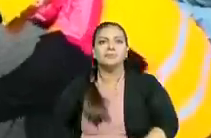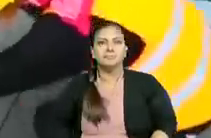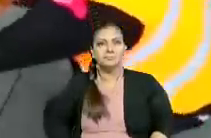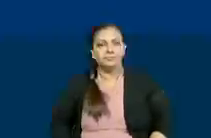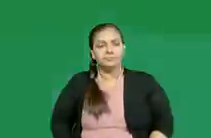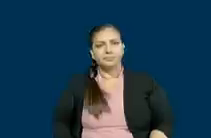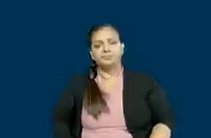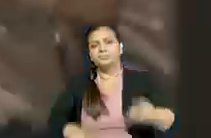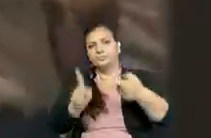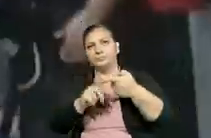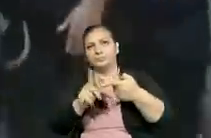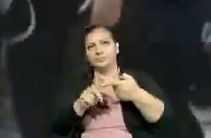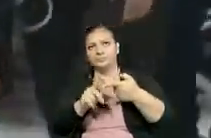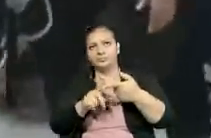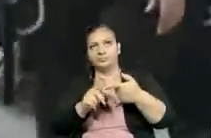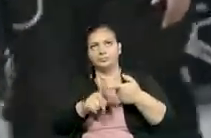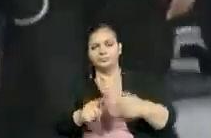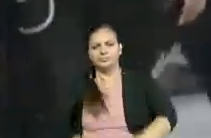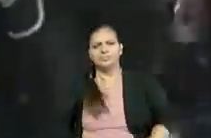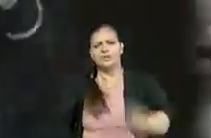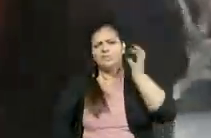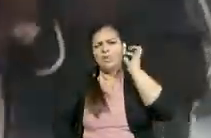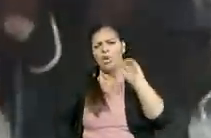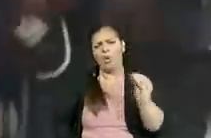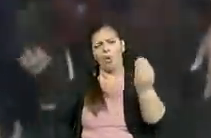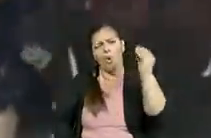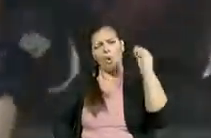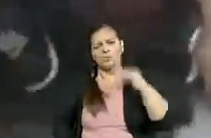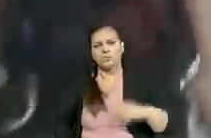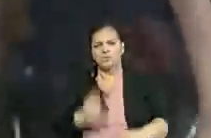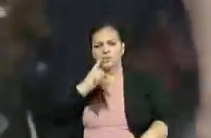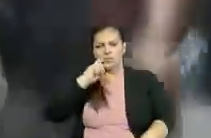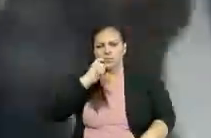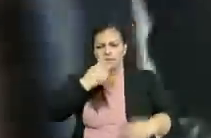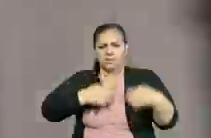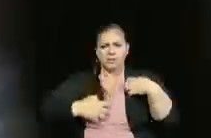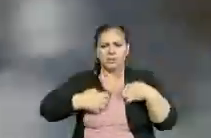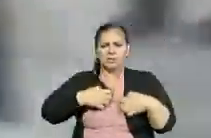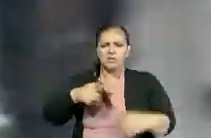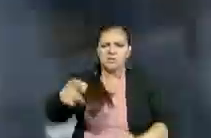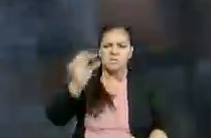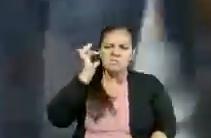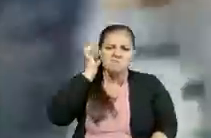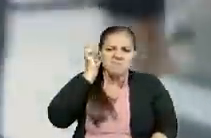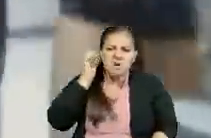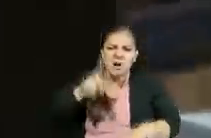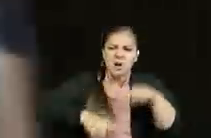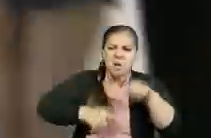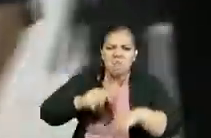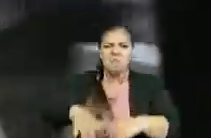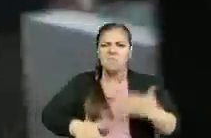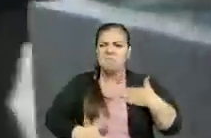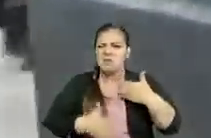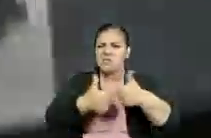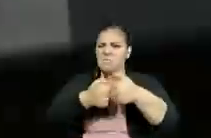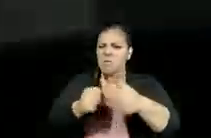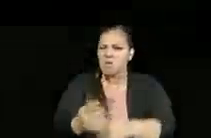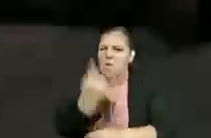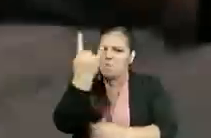de dólares. Además, los celos serían la causa del espeluznante crimen de una